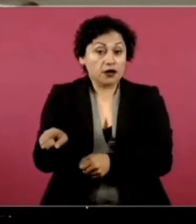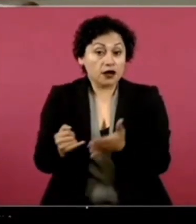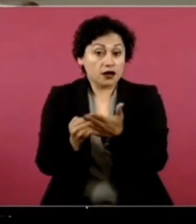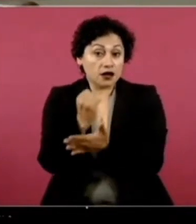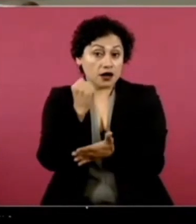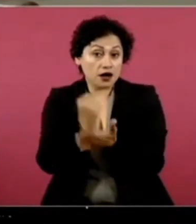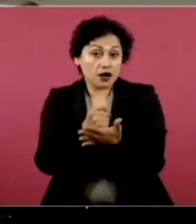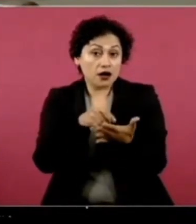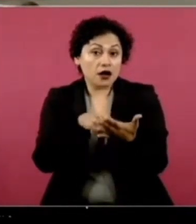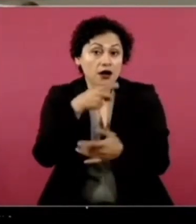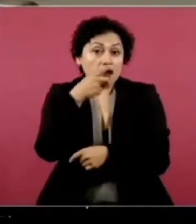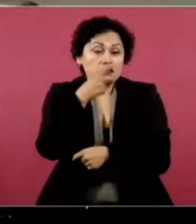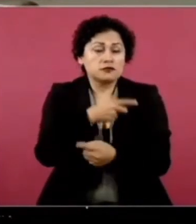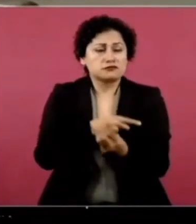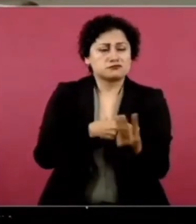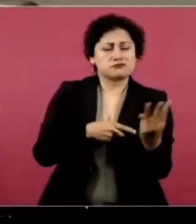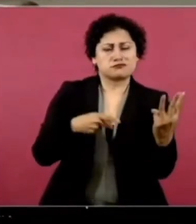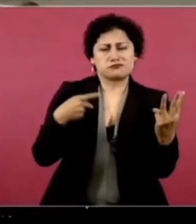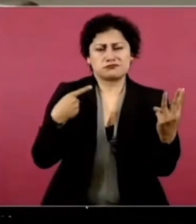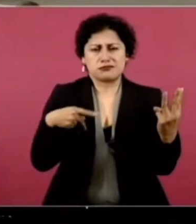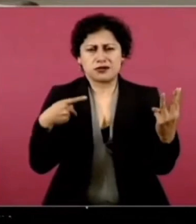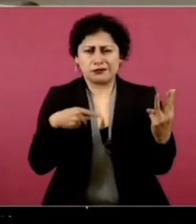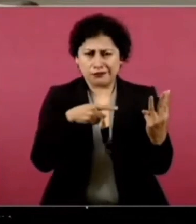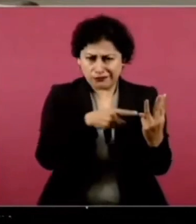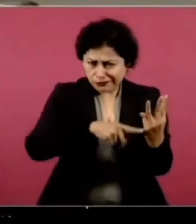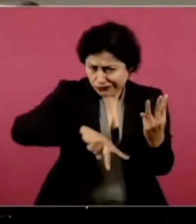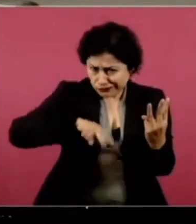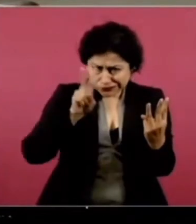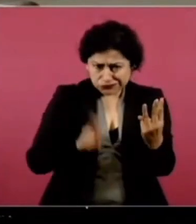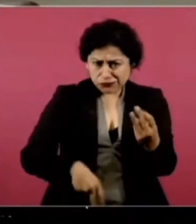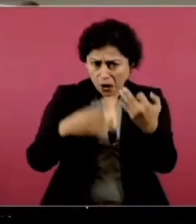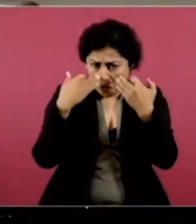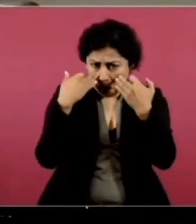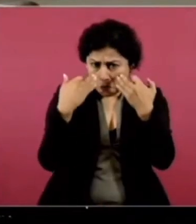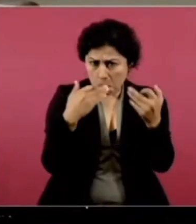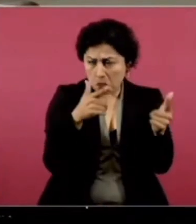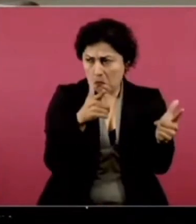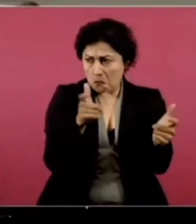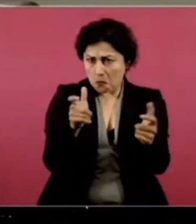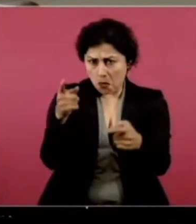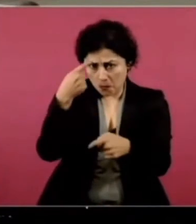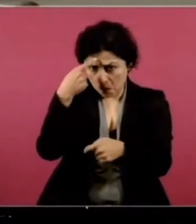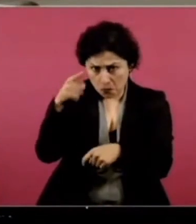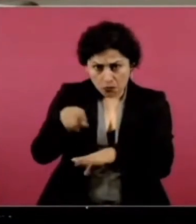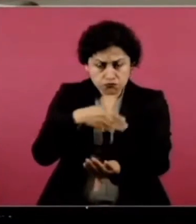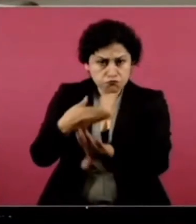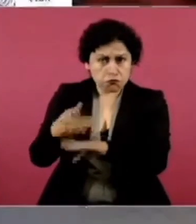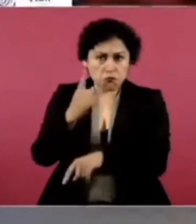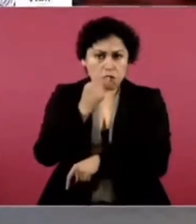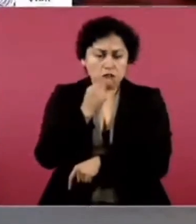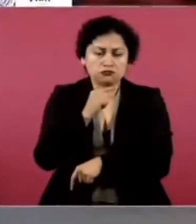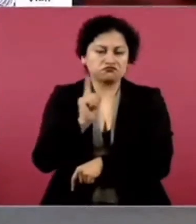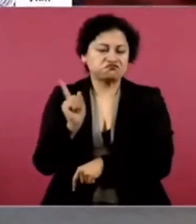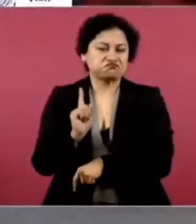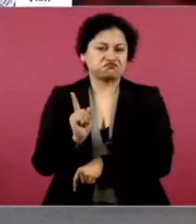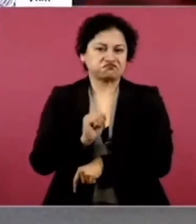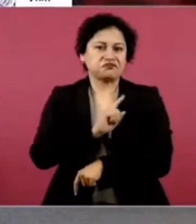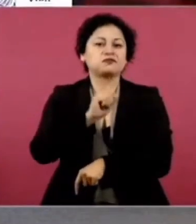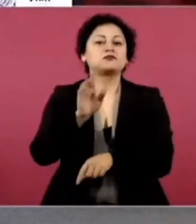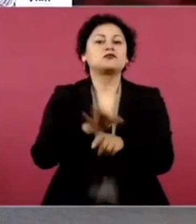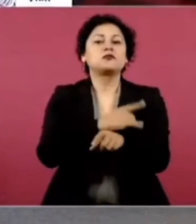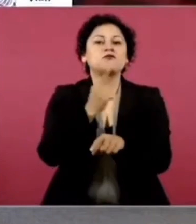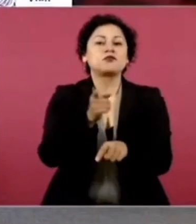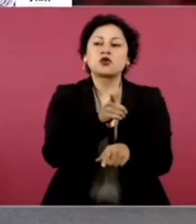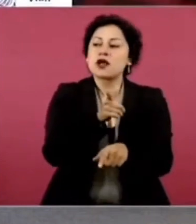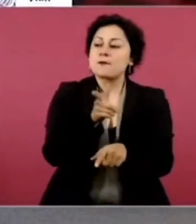se acreditó que los 3 acusados hayan disparado con intención de matarlos a los policías, puesto que los proyectiles impactaron